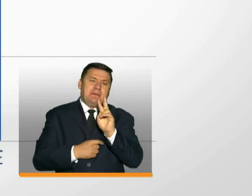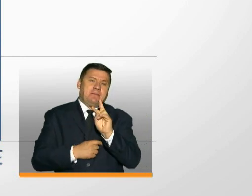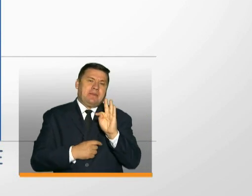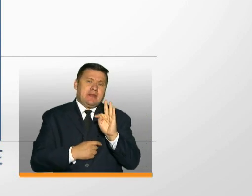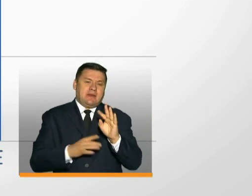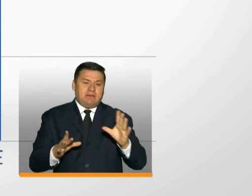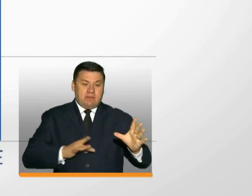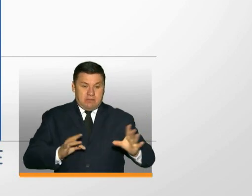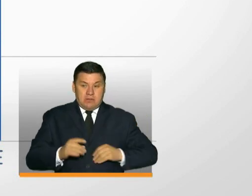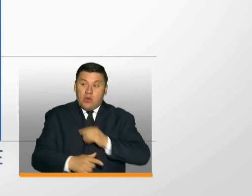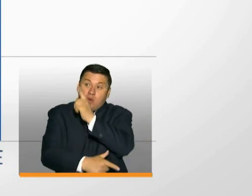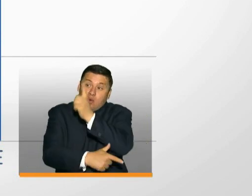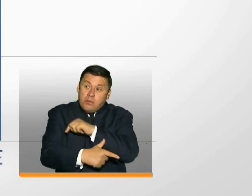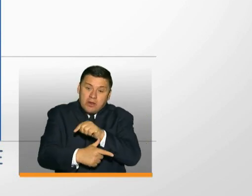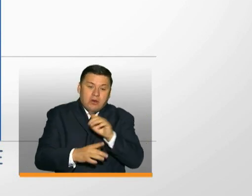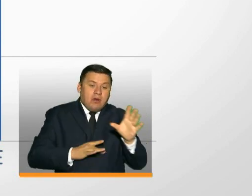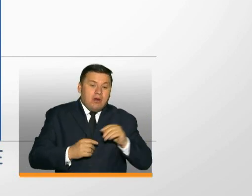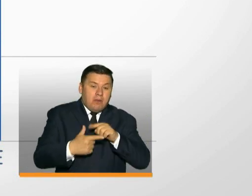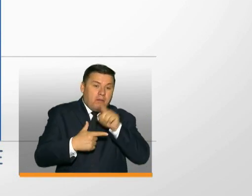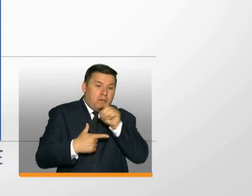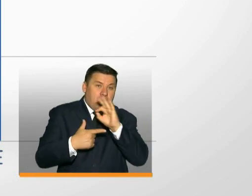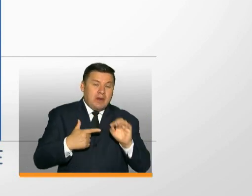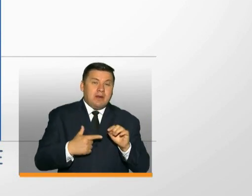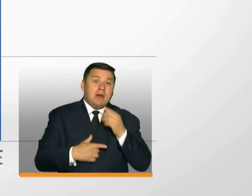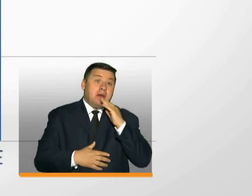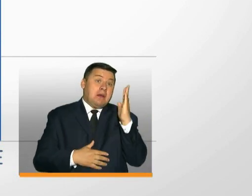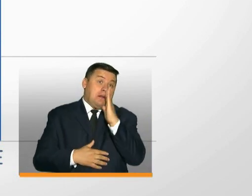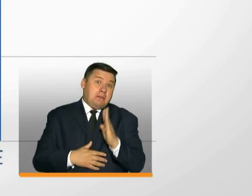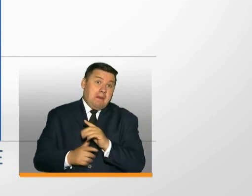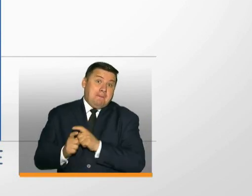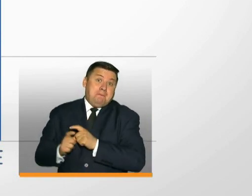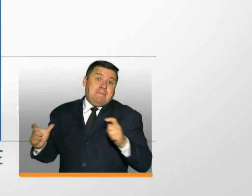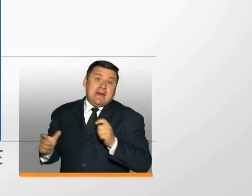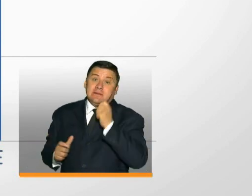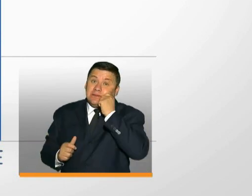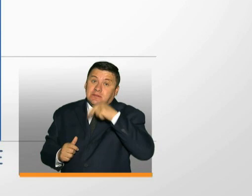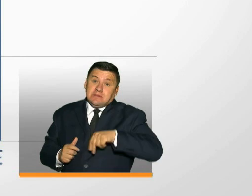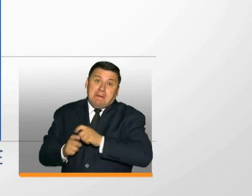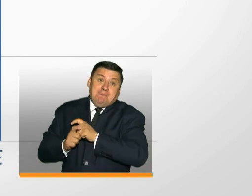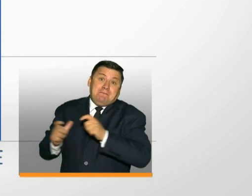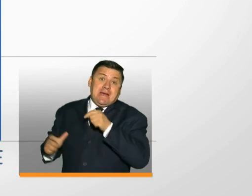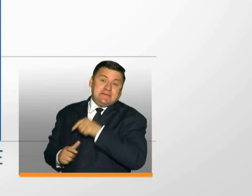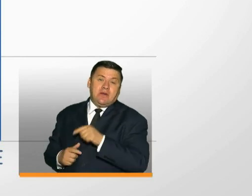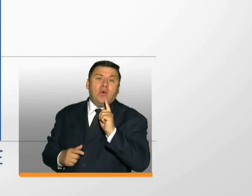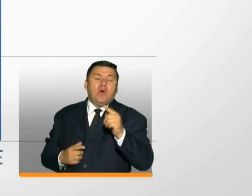7.623 contagios por millón. Un país como Brasil, que tiene mucha más población que nosotros,